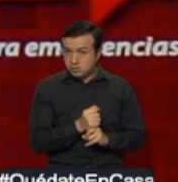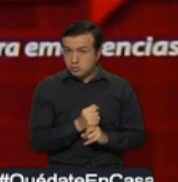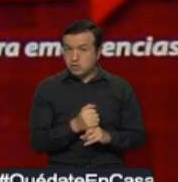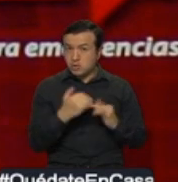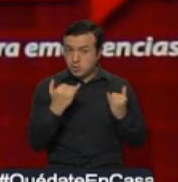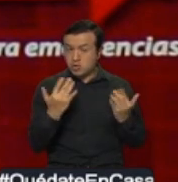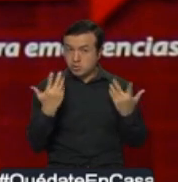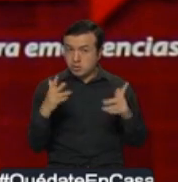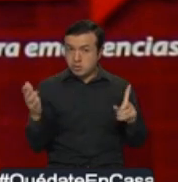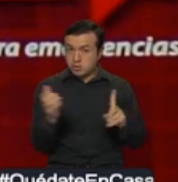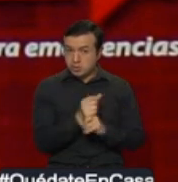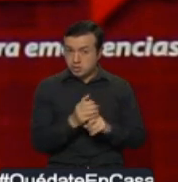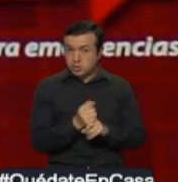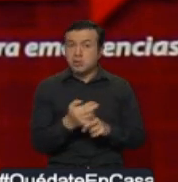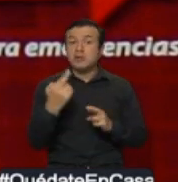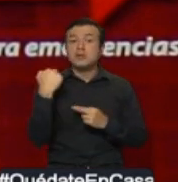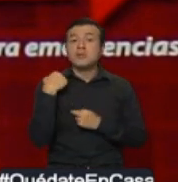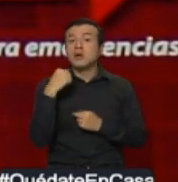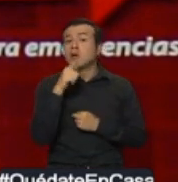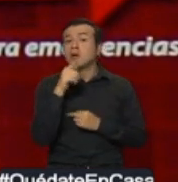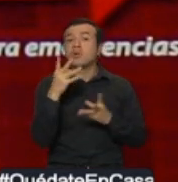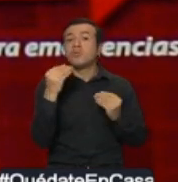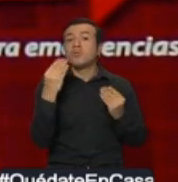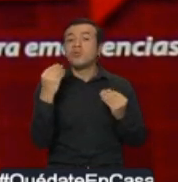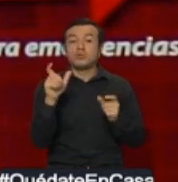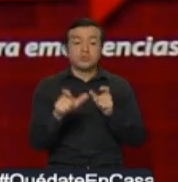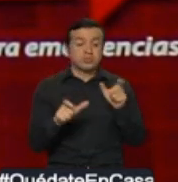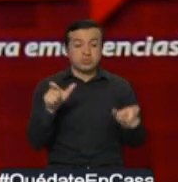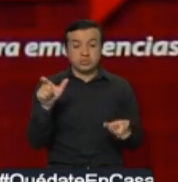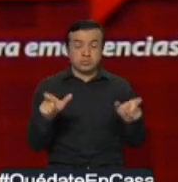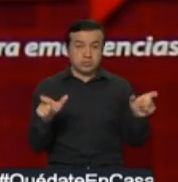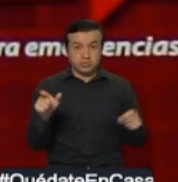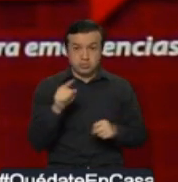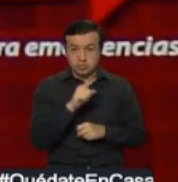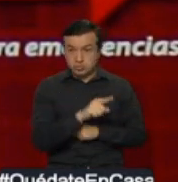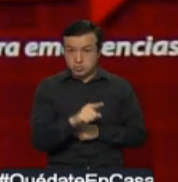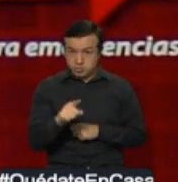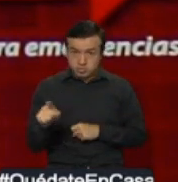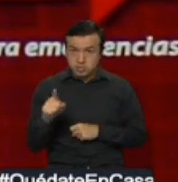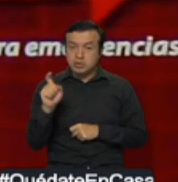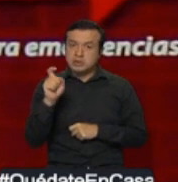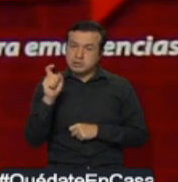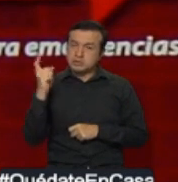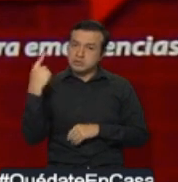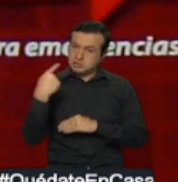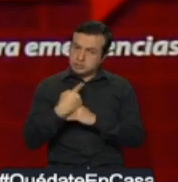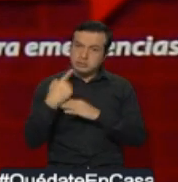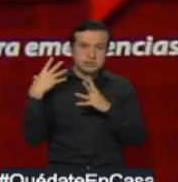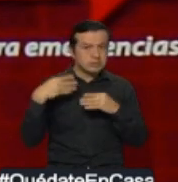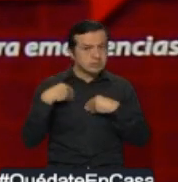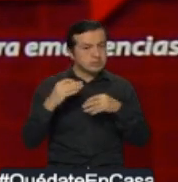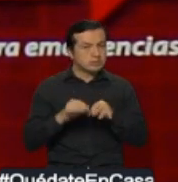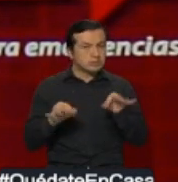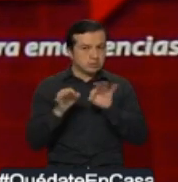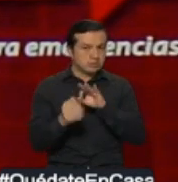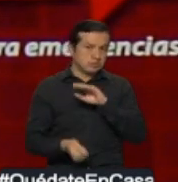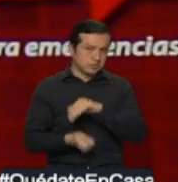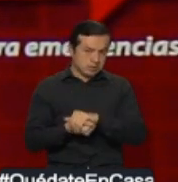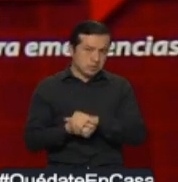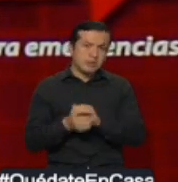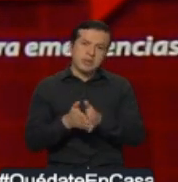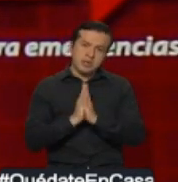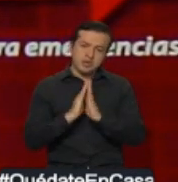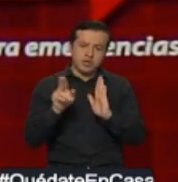estamos haciendo depende de que la mayoría de la población se comporte según las instrucciones, según los pedidos, según las